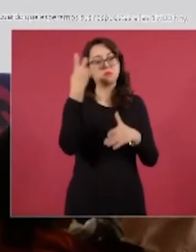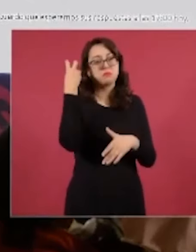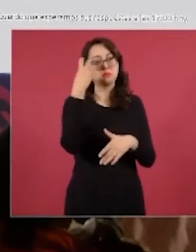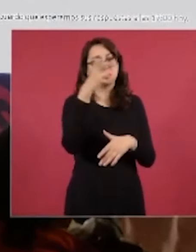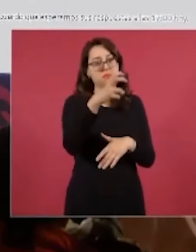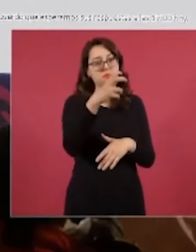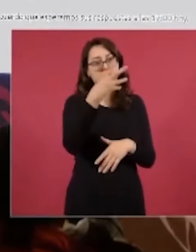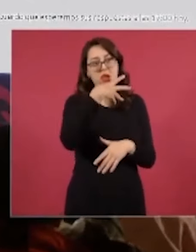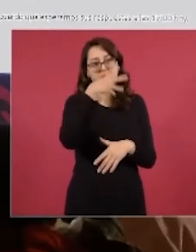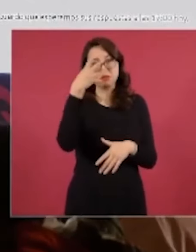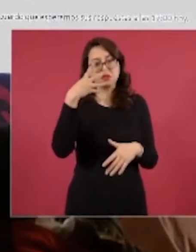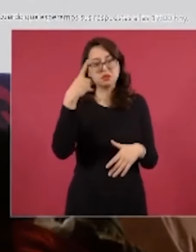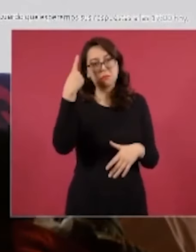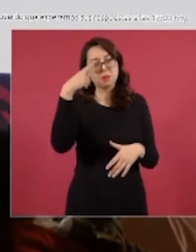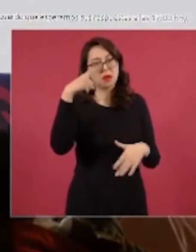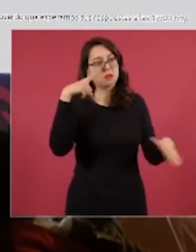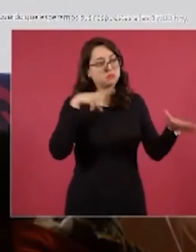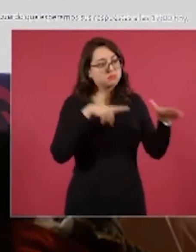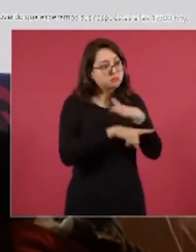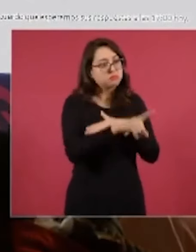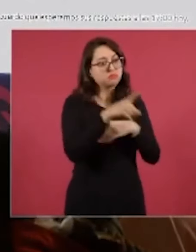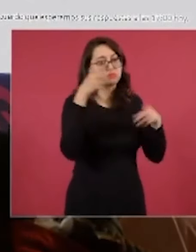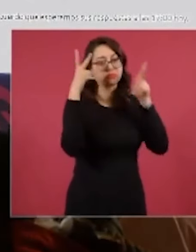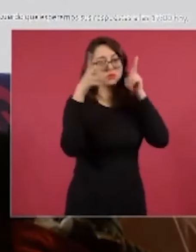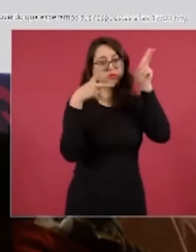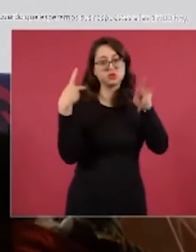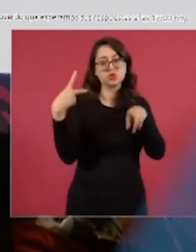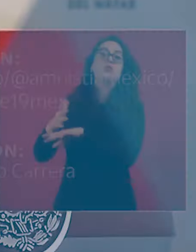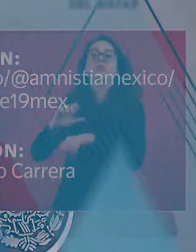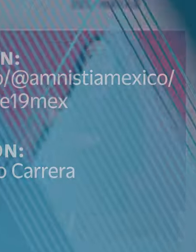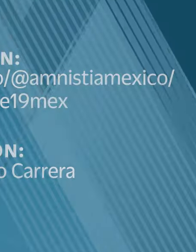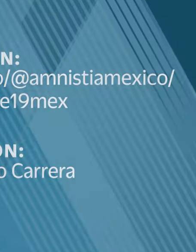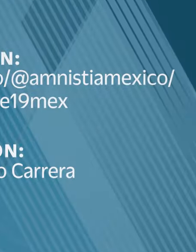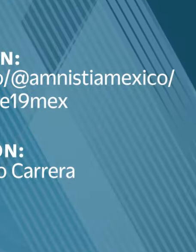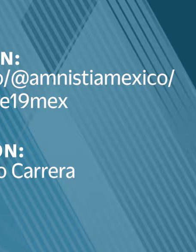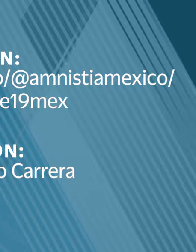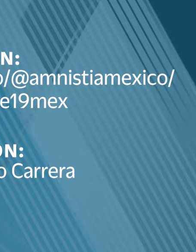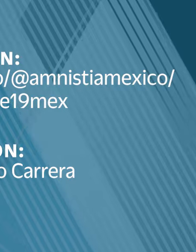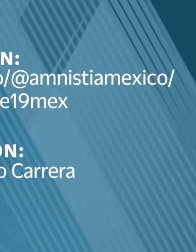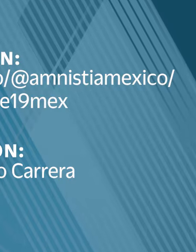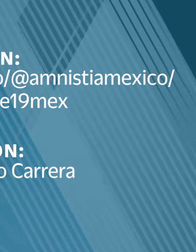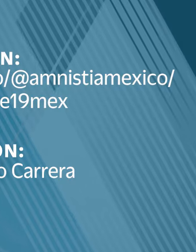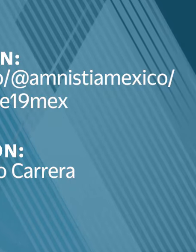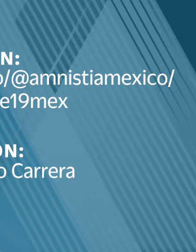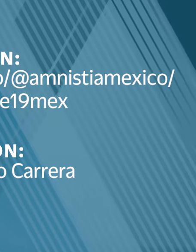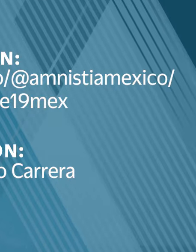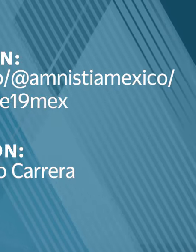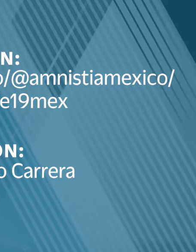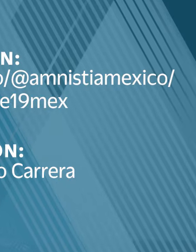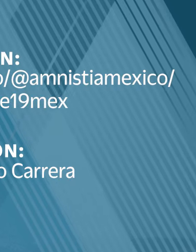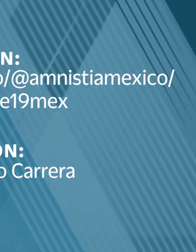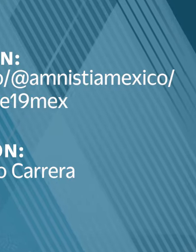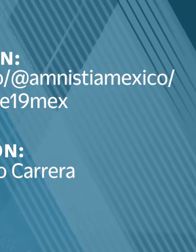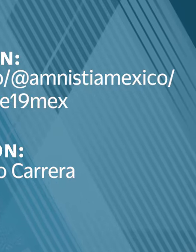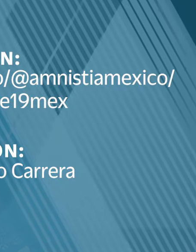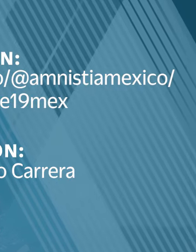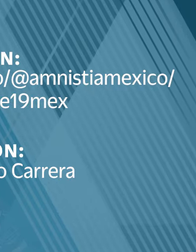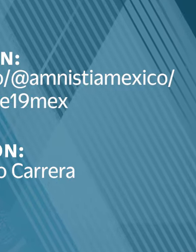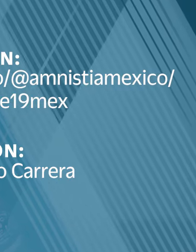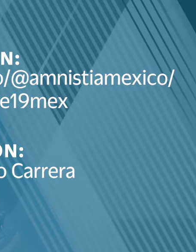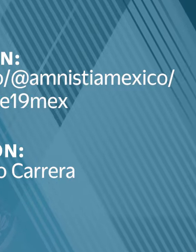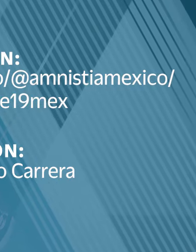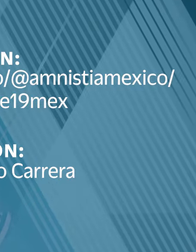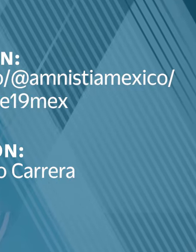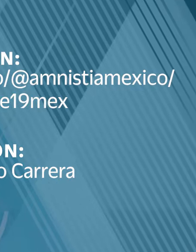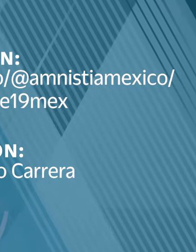organizaciones condenaron la publicación de información personal de periodistas y expresaron su preocupación por el abuso del poder público como una herramienta para